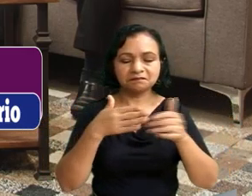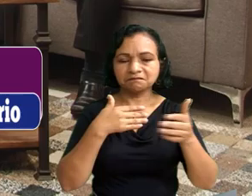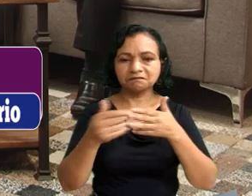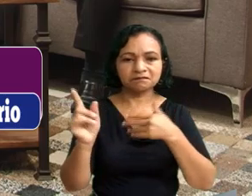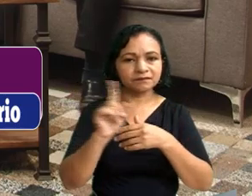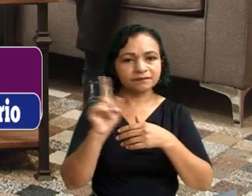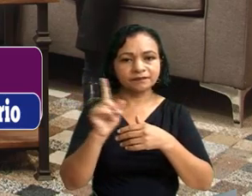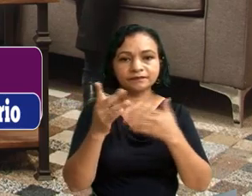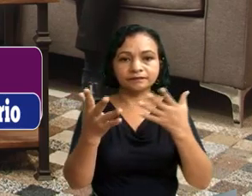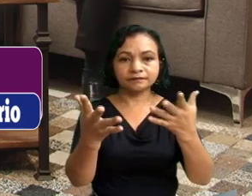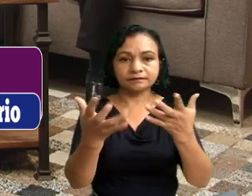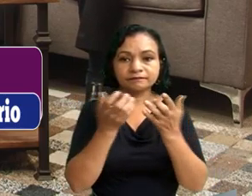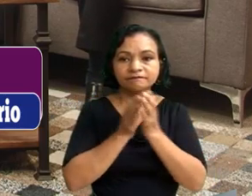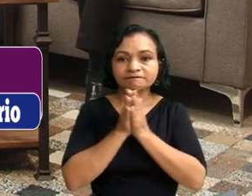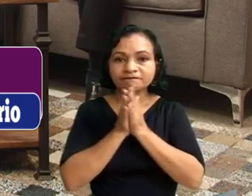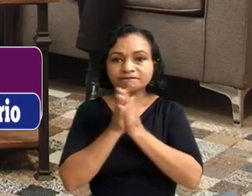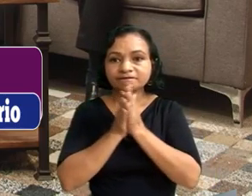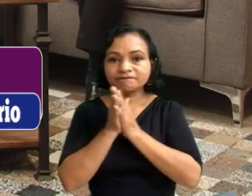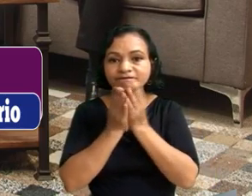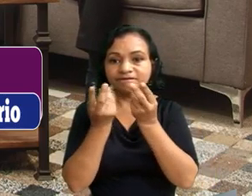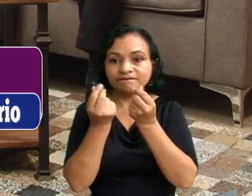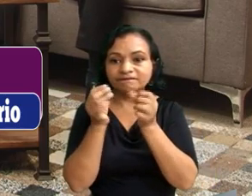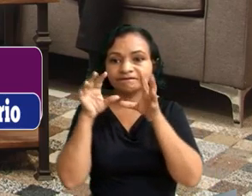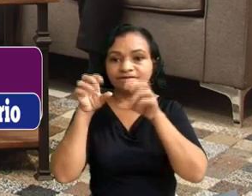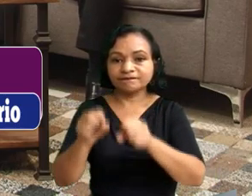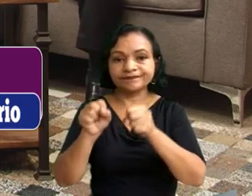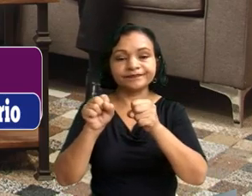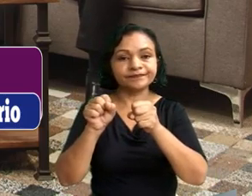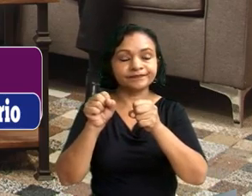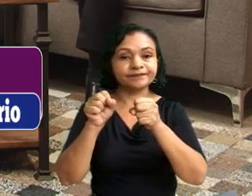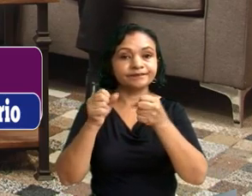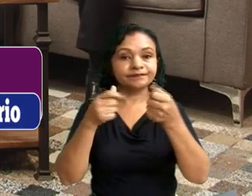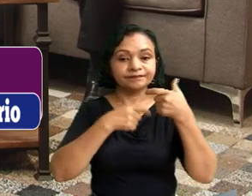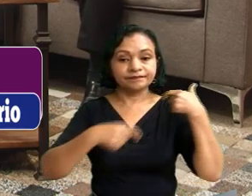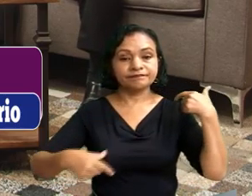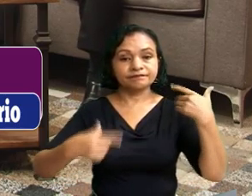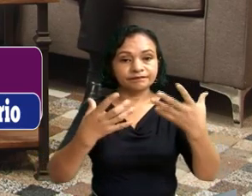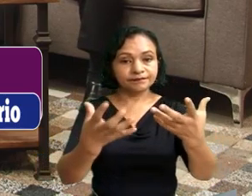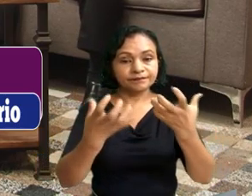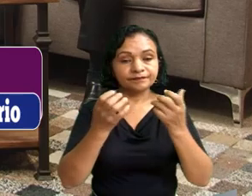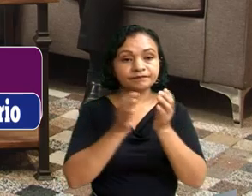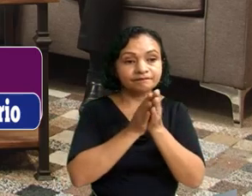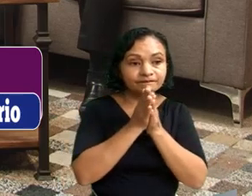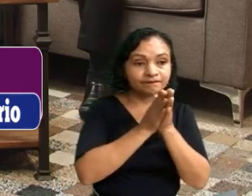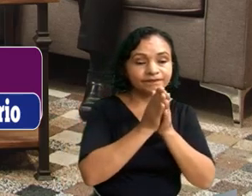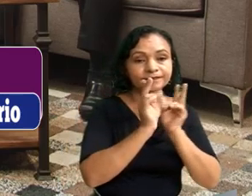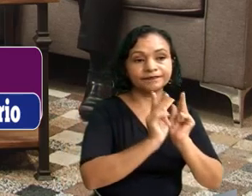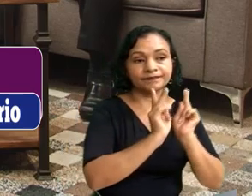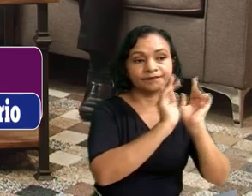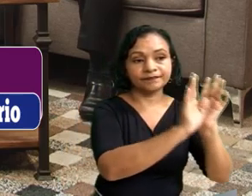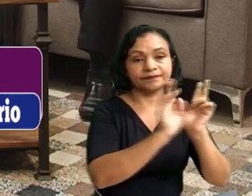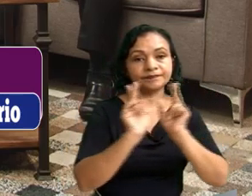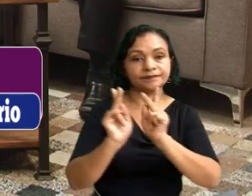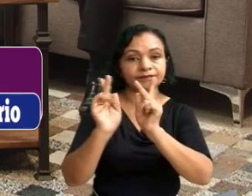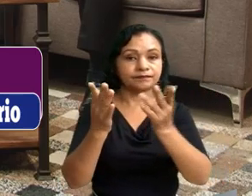me interesan sus intereses personales les interesa su interés en particular